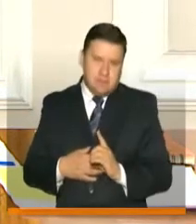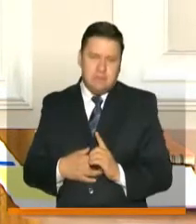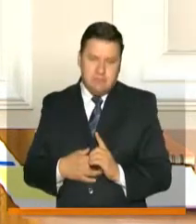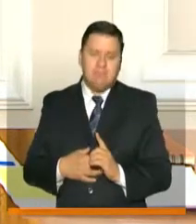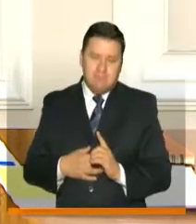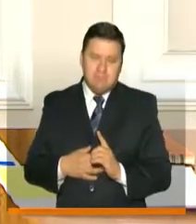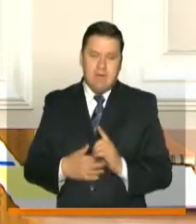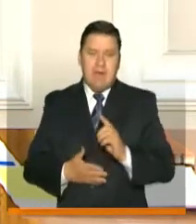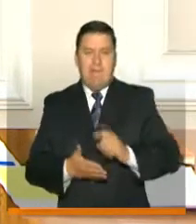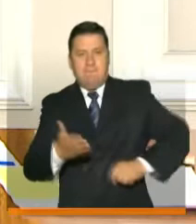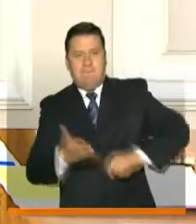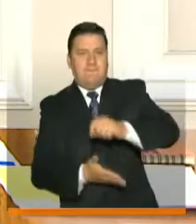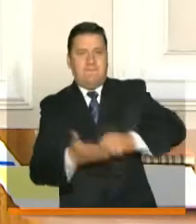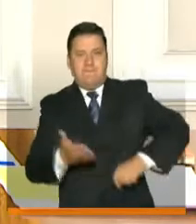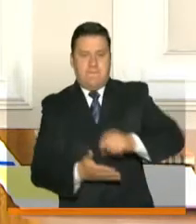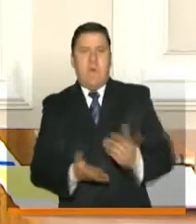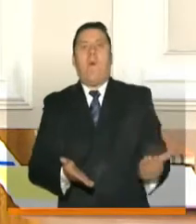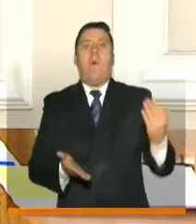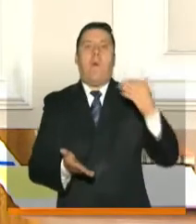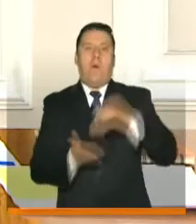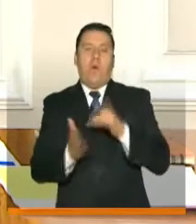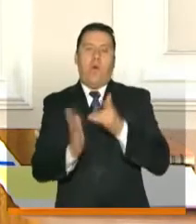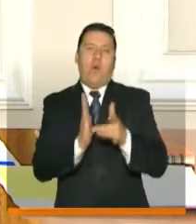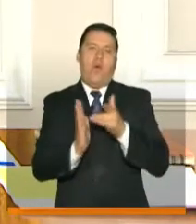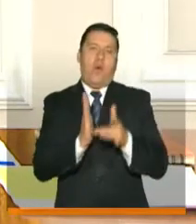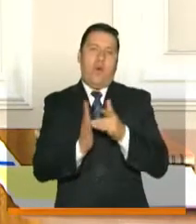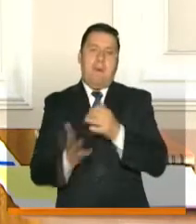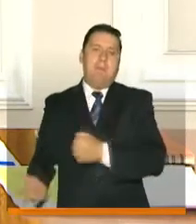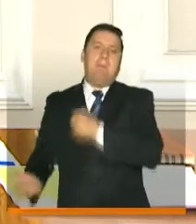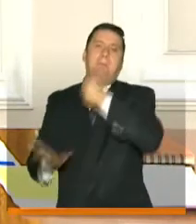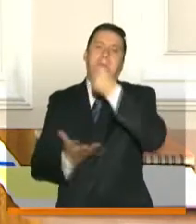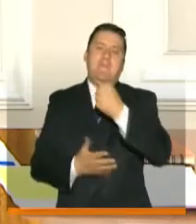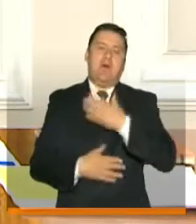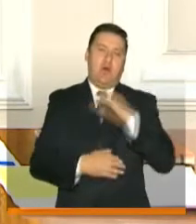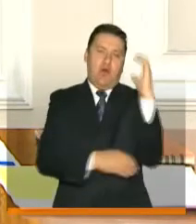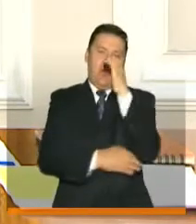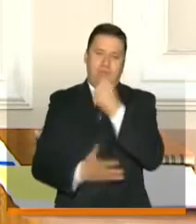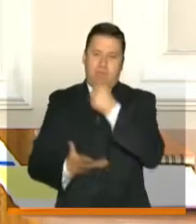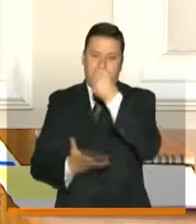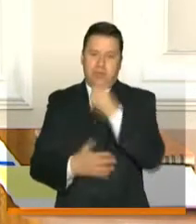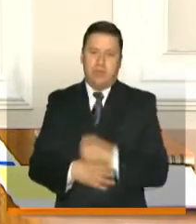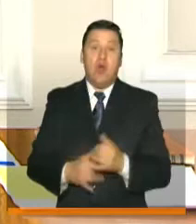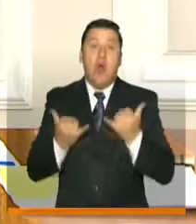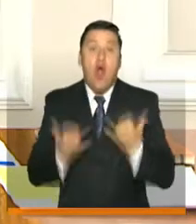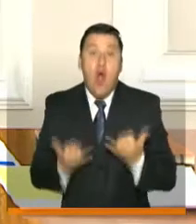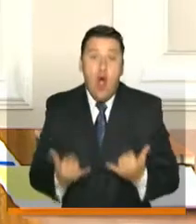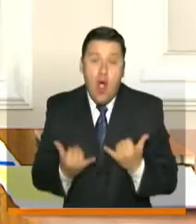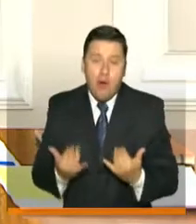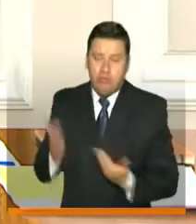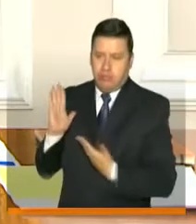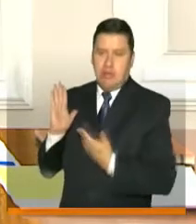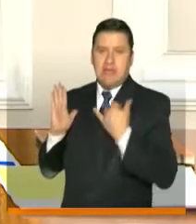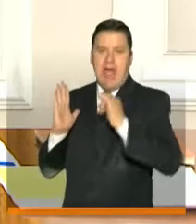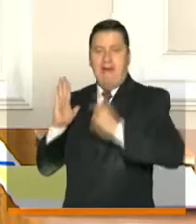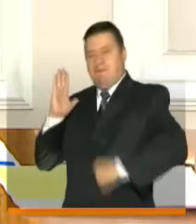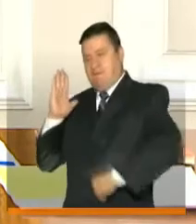de firmar una nueva emergencia económica en nuestro país. Hoy